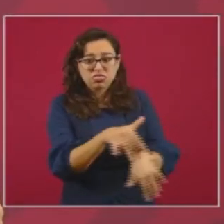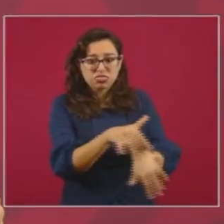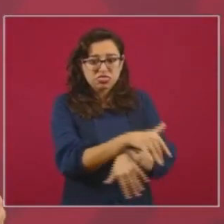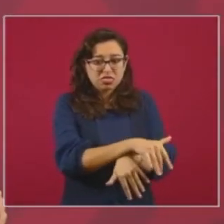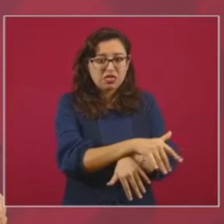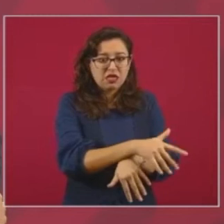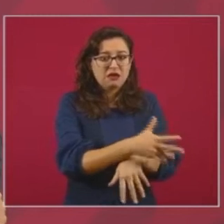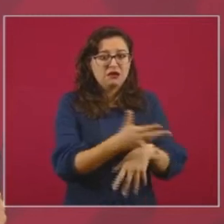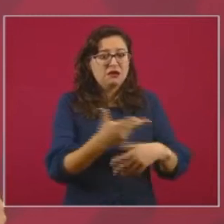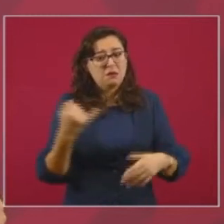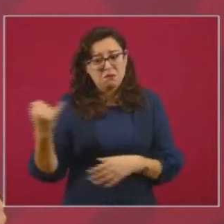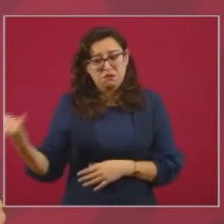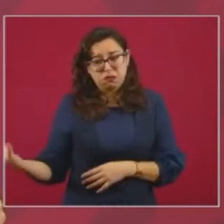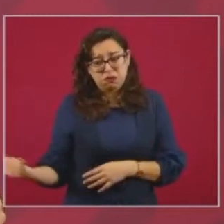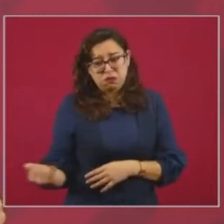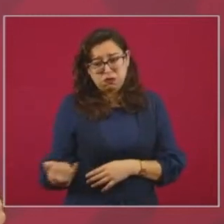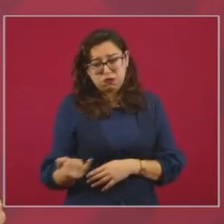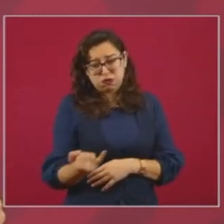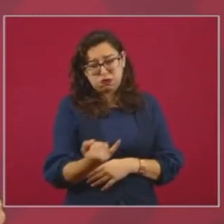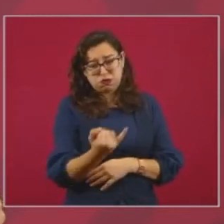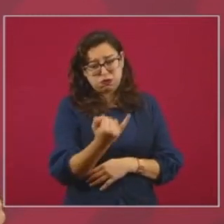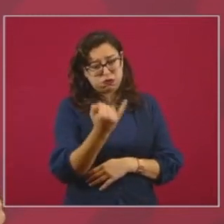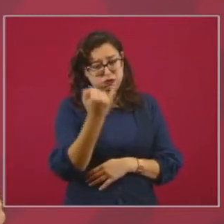unidad habitacional allá,